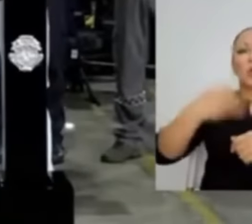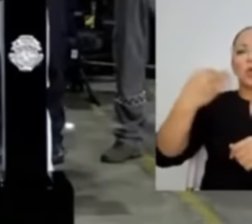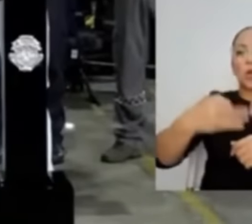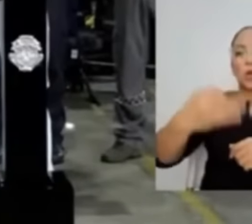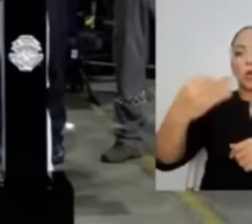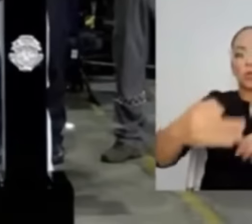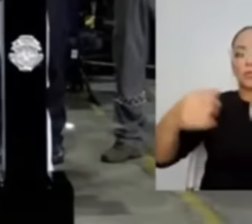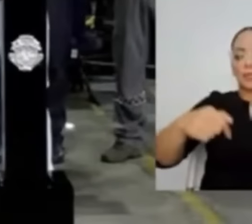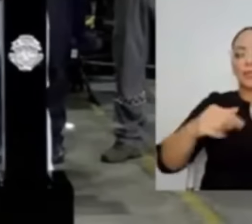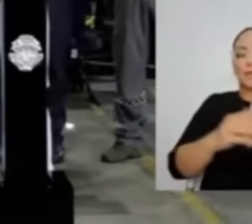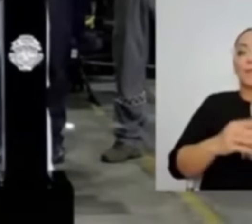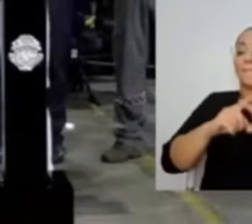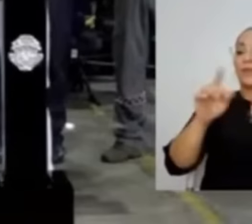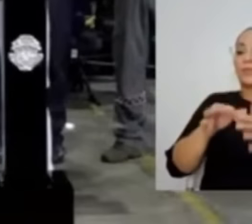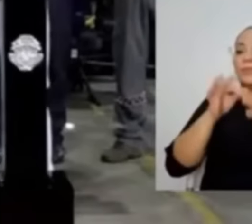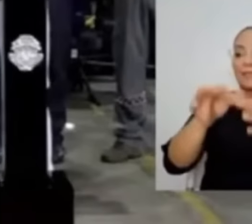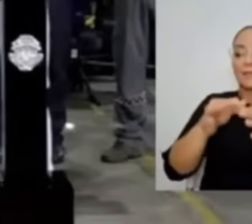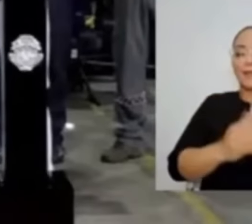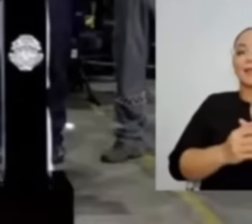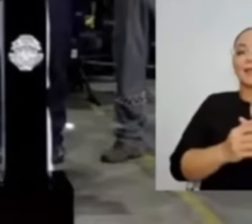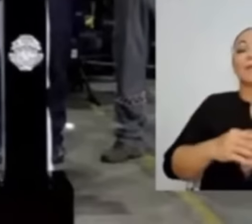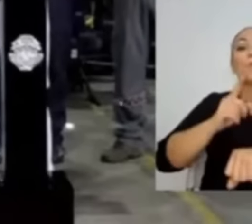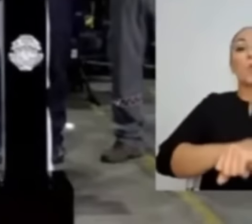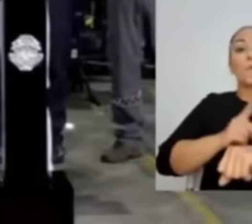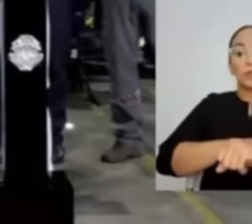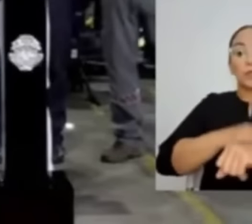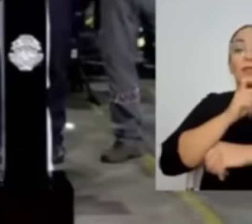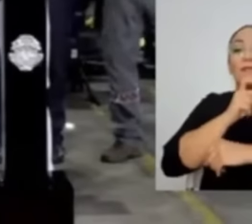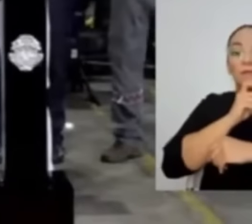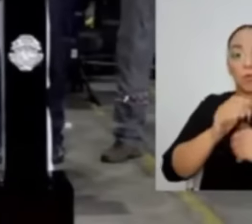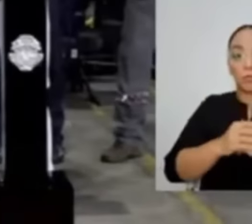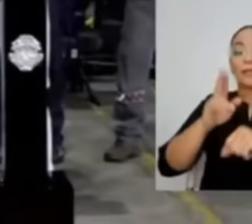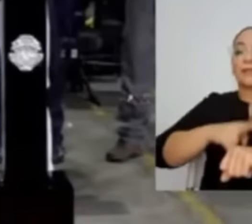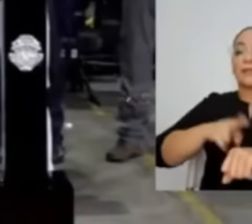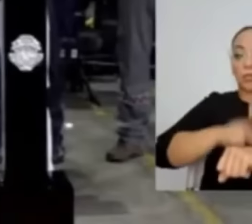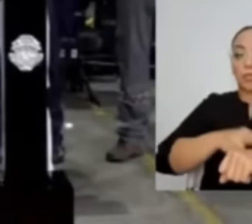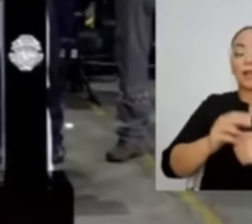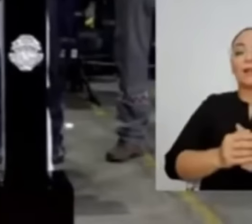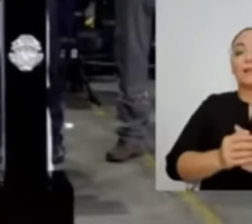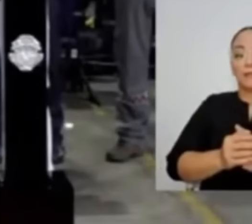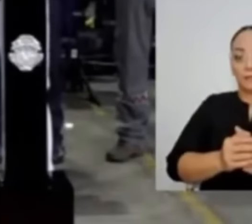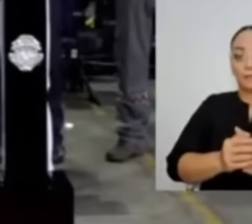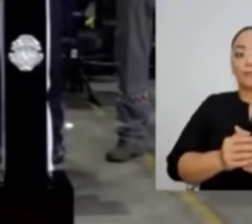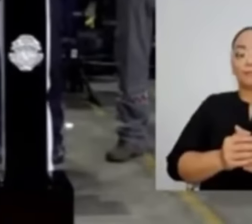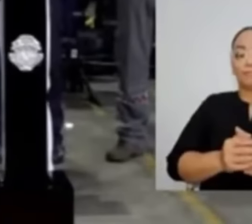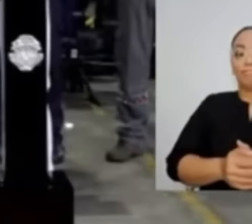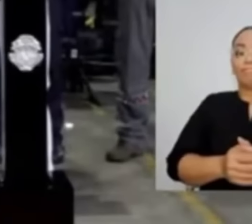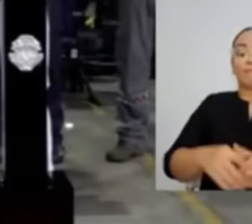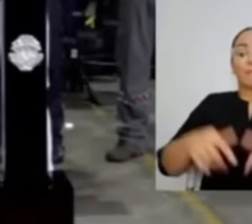cotidianamente, pero sobre todo en momentos de dificultad nacional. Aquí